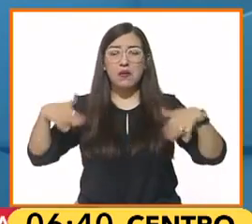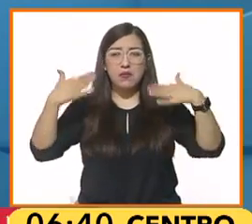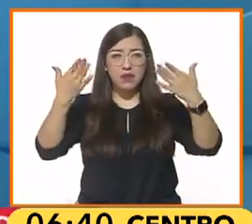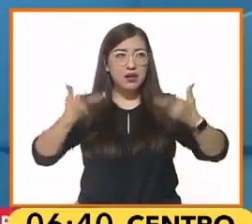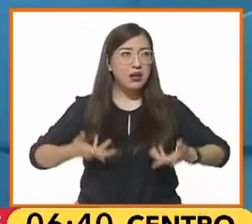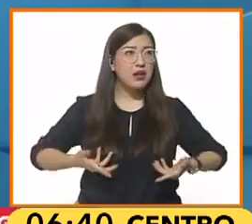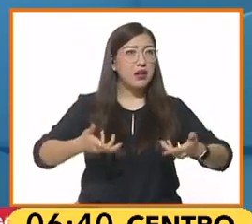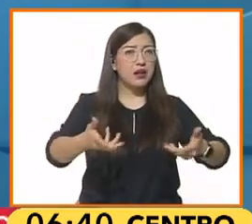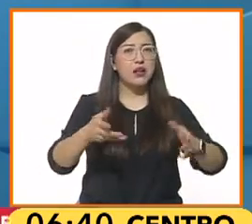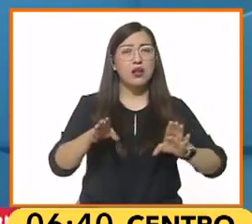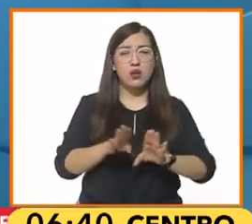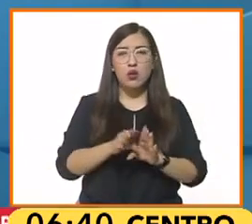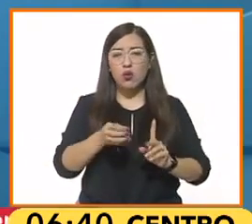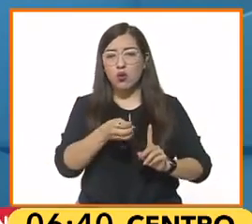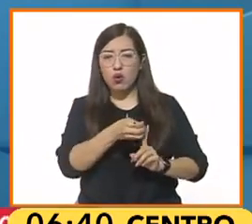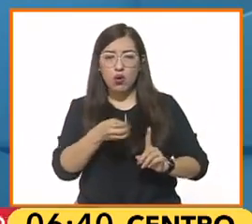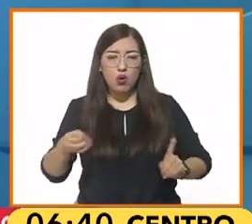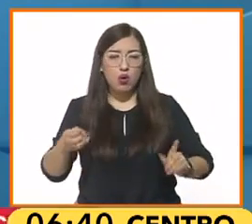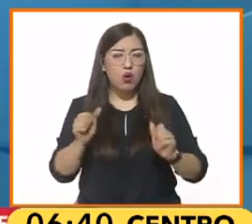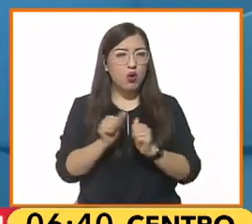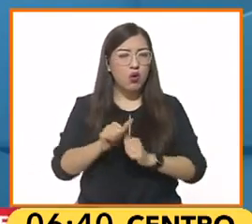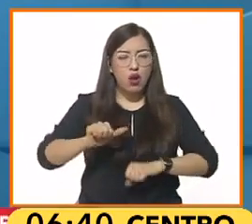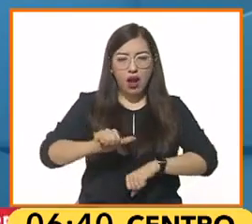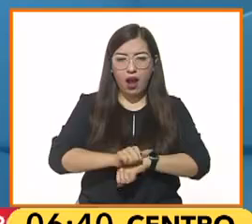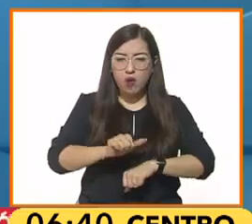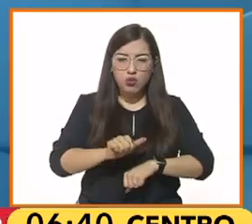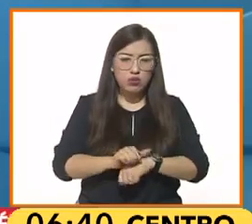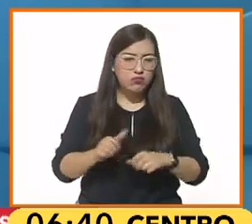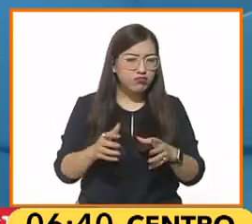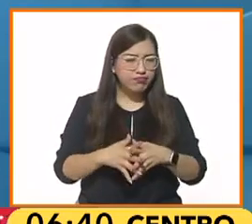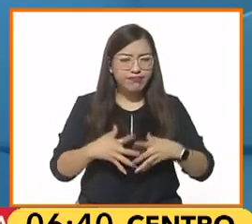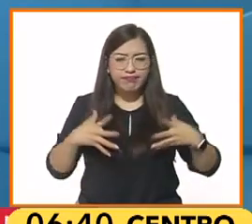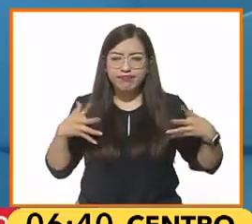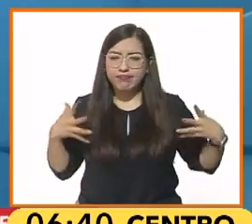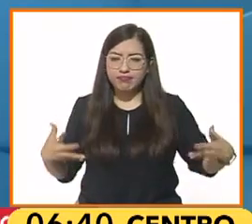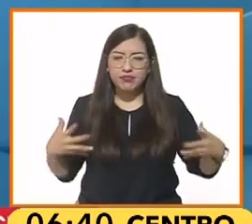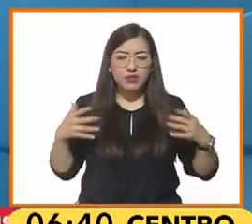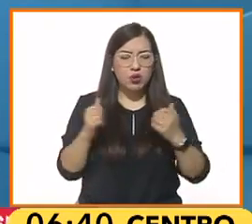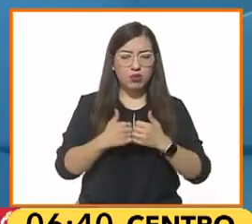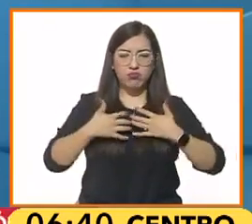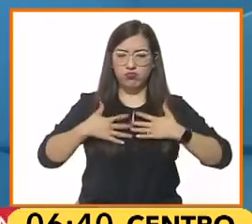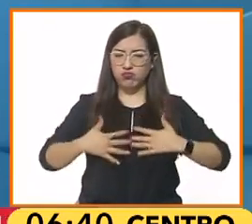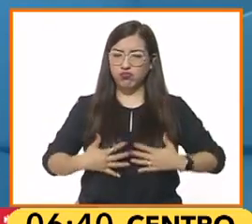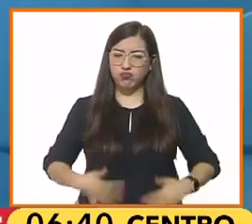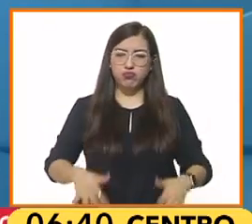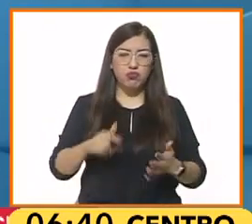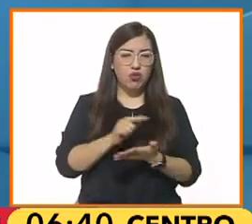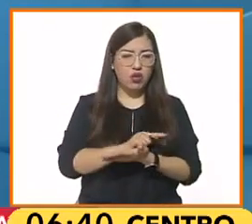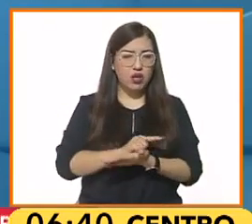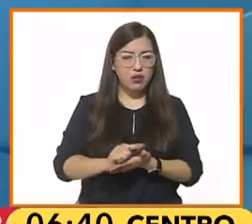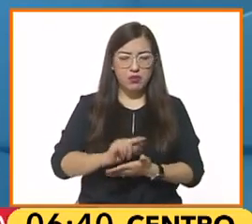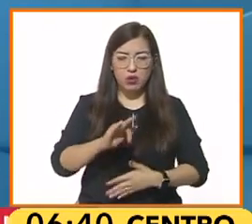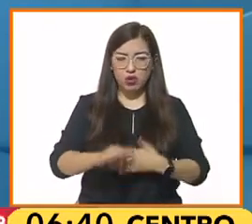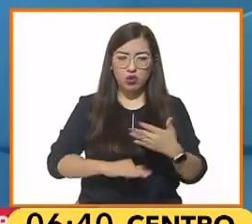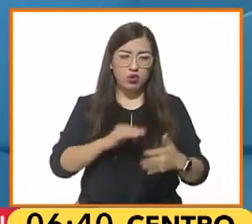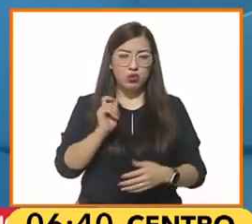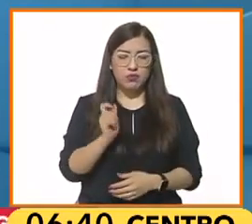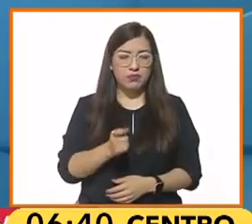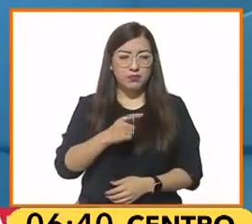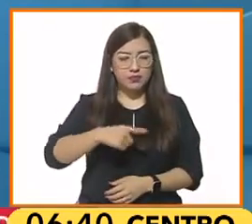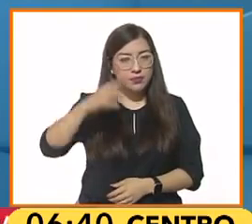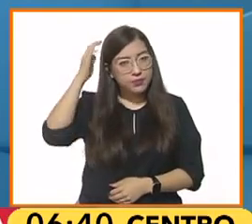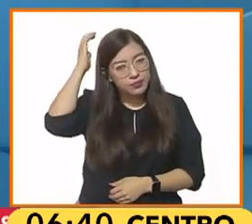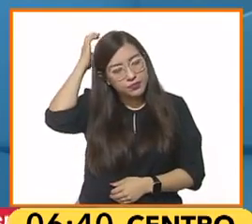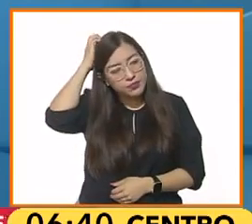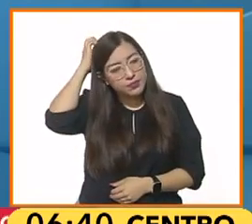bien organizados, con pick-ups, con diferente infraestructura, armas nuevas, uniformes limpios, pues estamos viendo también la posibilidad de que